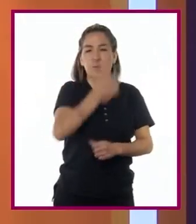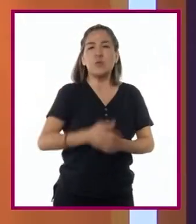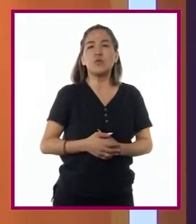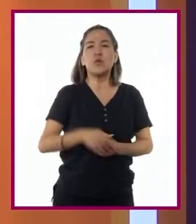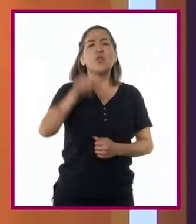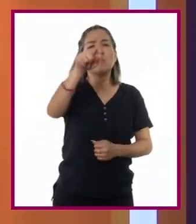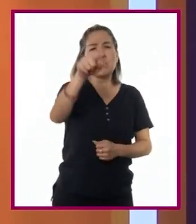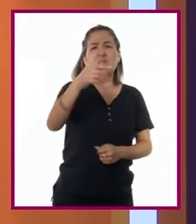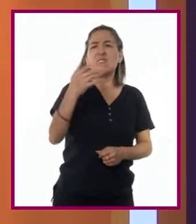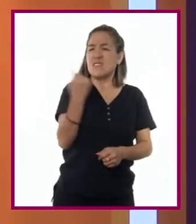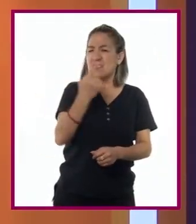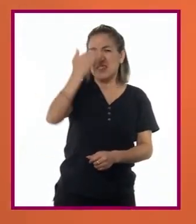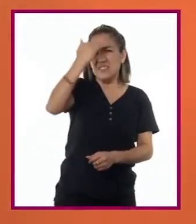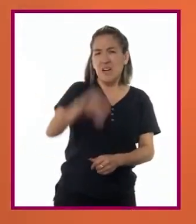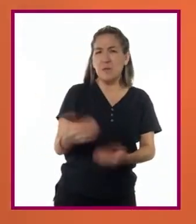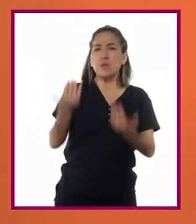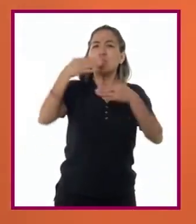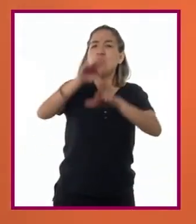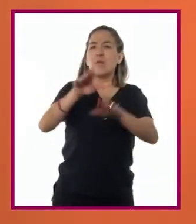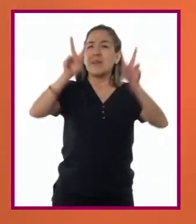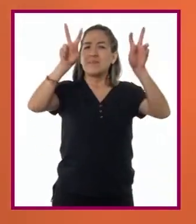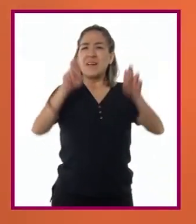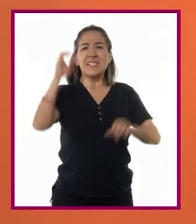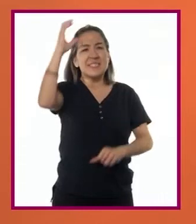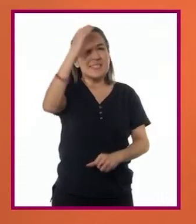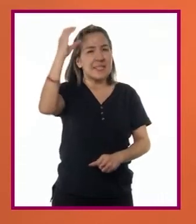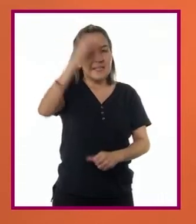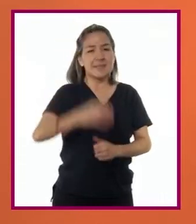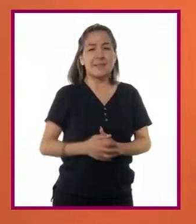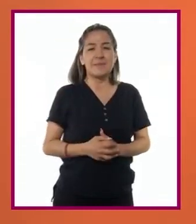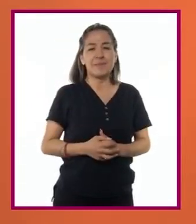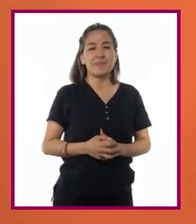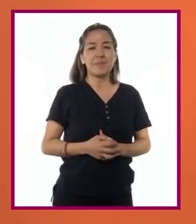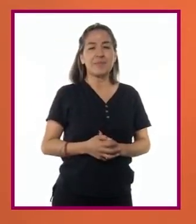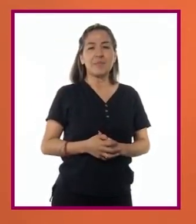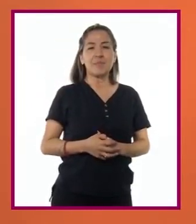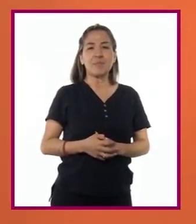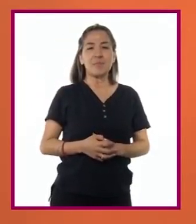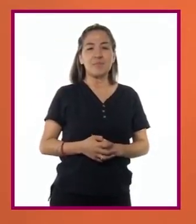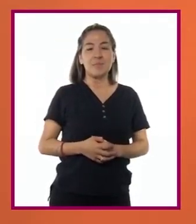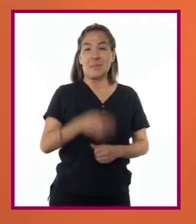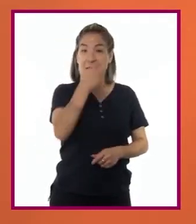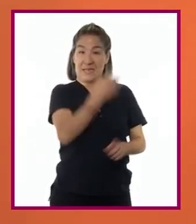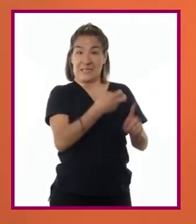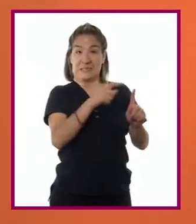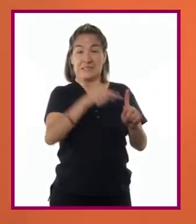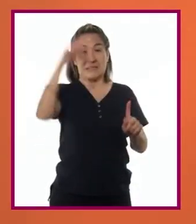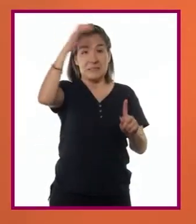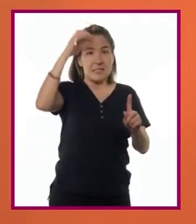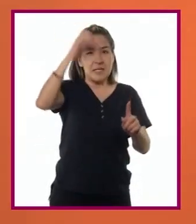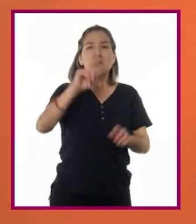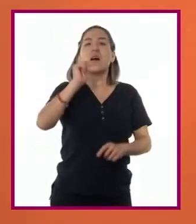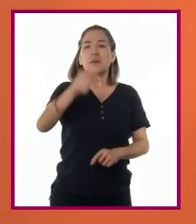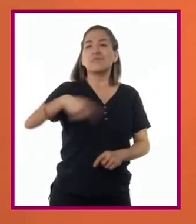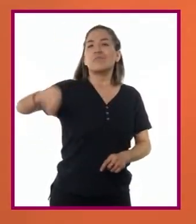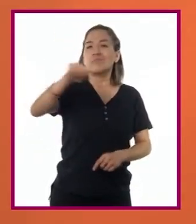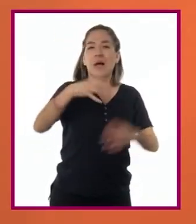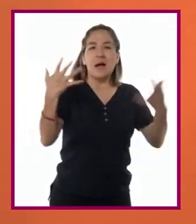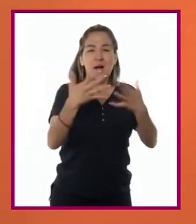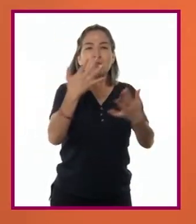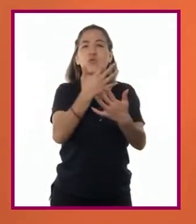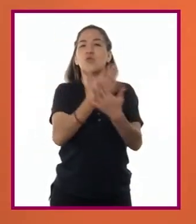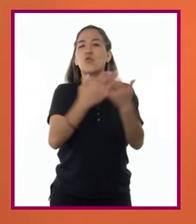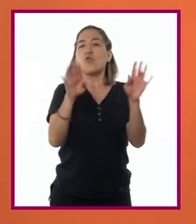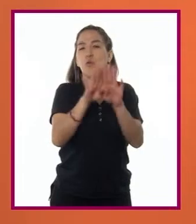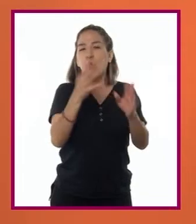saben acerca de la ciencia? Puedo decir que la ciencia es una de las actividades que el ser humano ha desarrollado